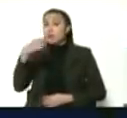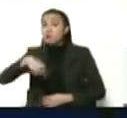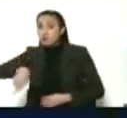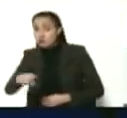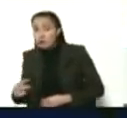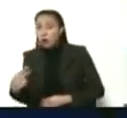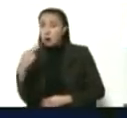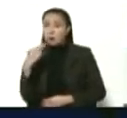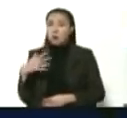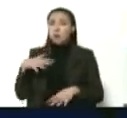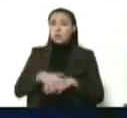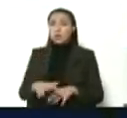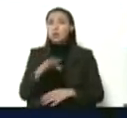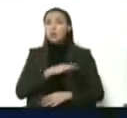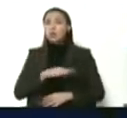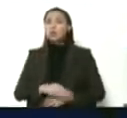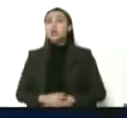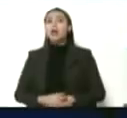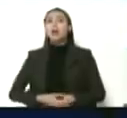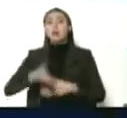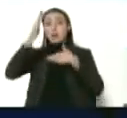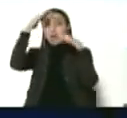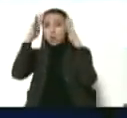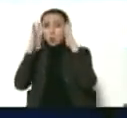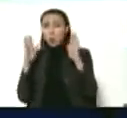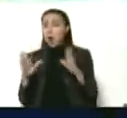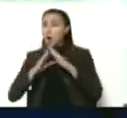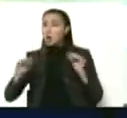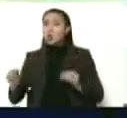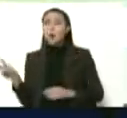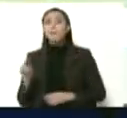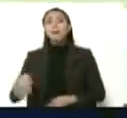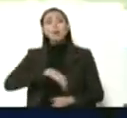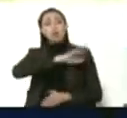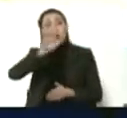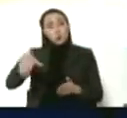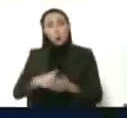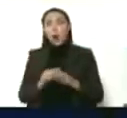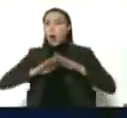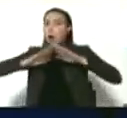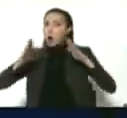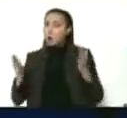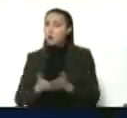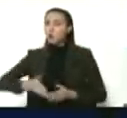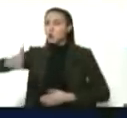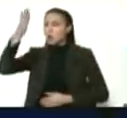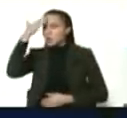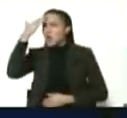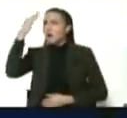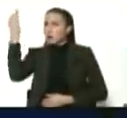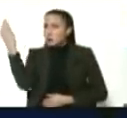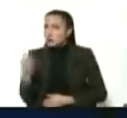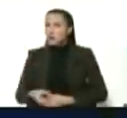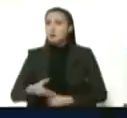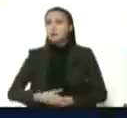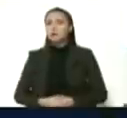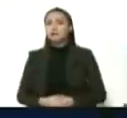sociales, quienes nos escuchan a lo largo y ancho del territorio nacional y del mundo, deben saber que